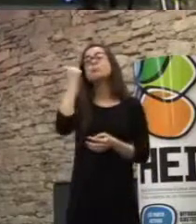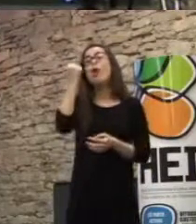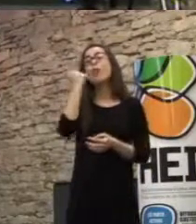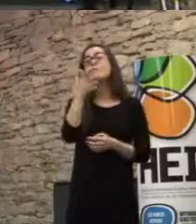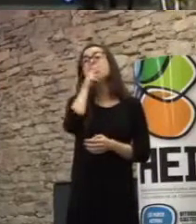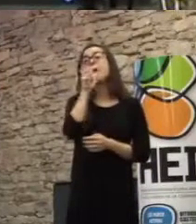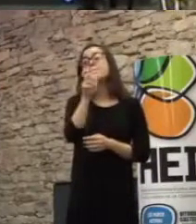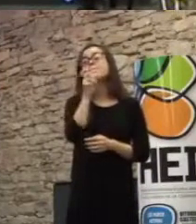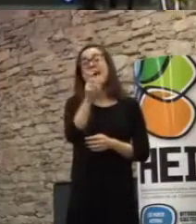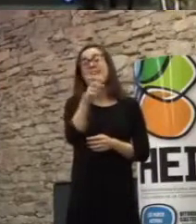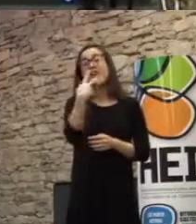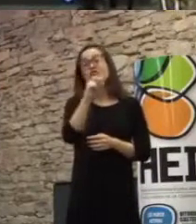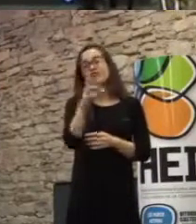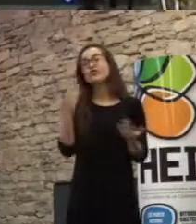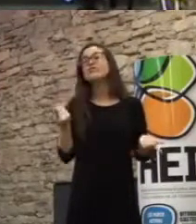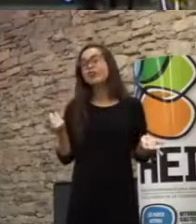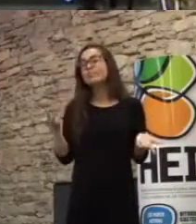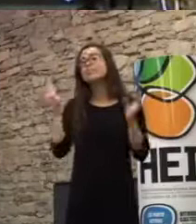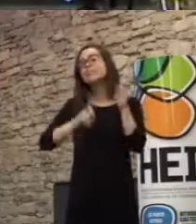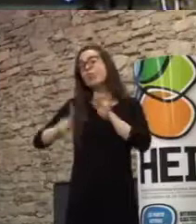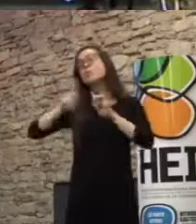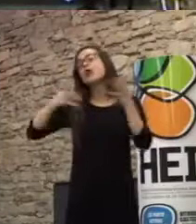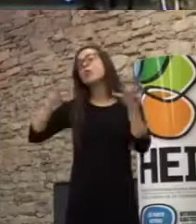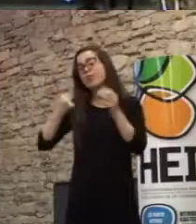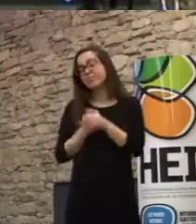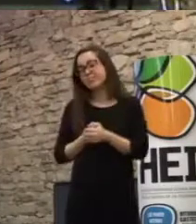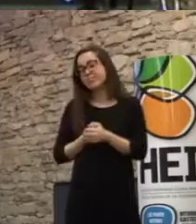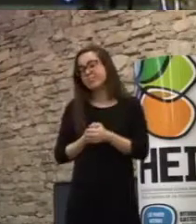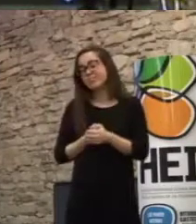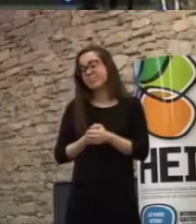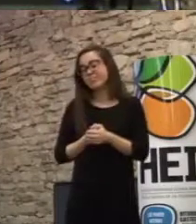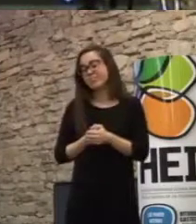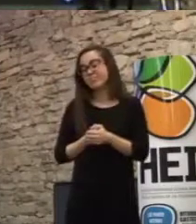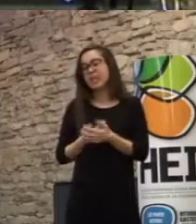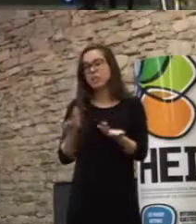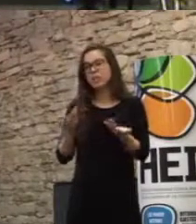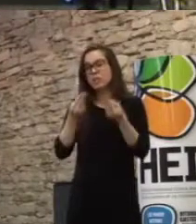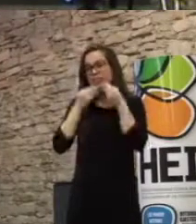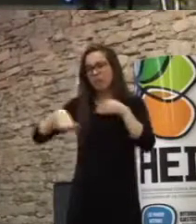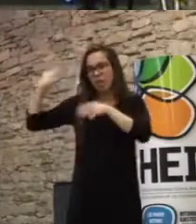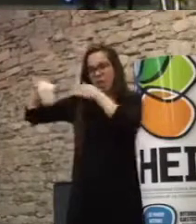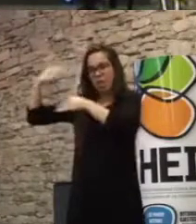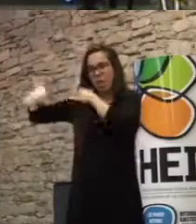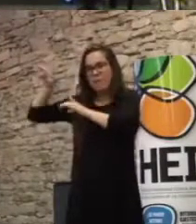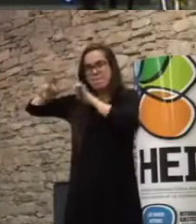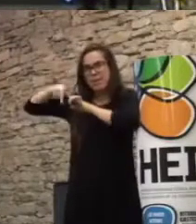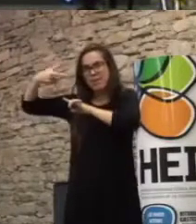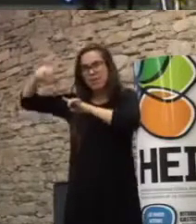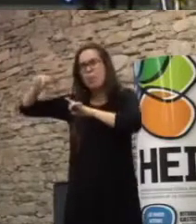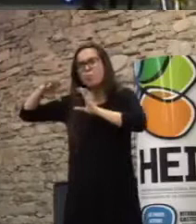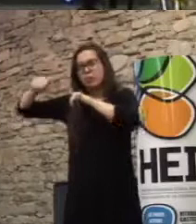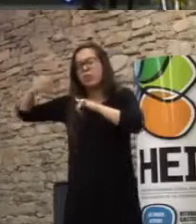muchos de los problemas que tenemos en nuestra sociedad vienen bien de muy atrás cuando dije esto en la convención de obispos de valladolid